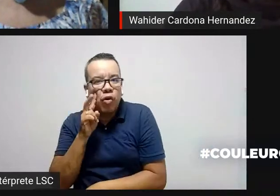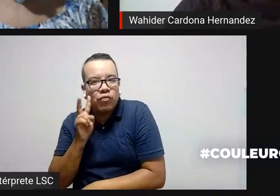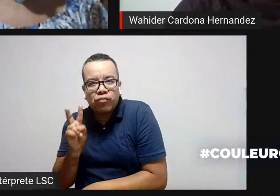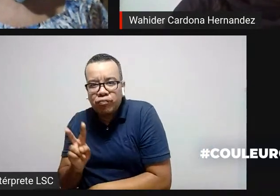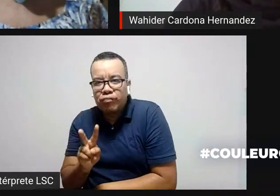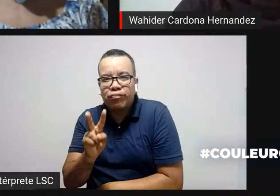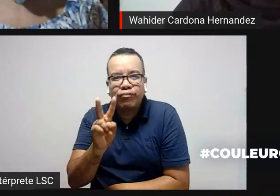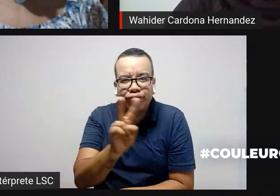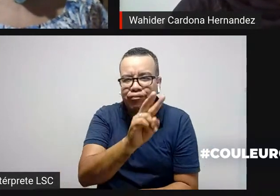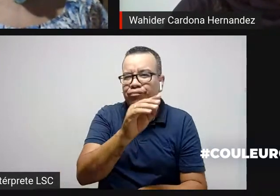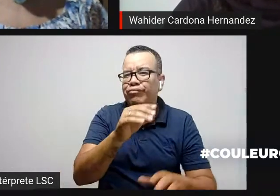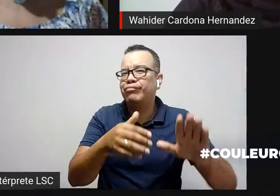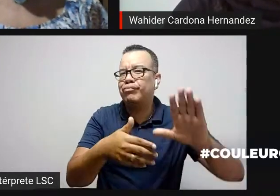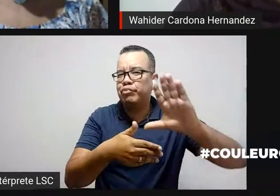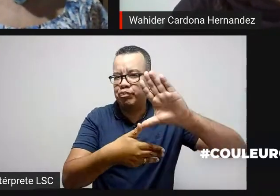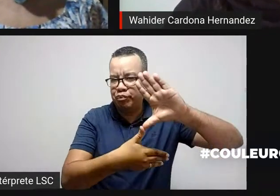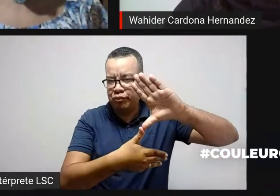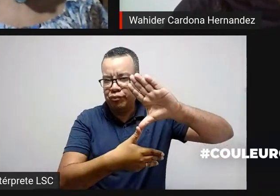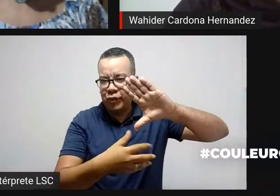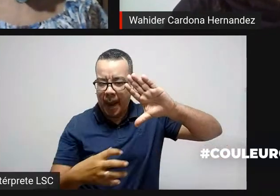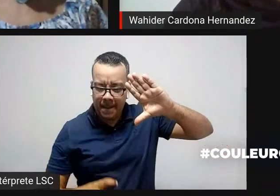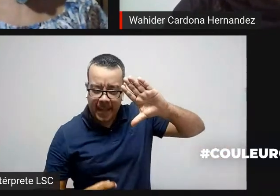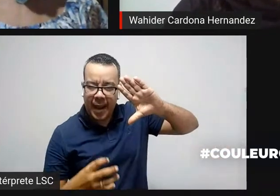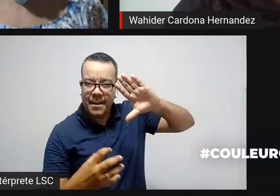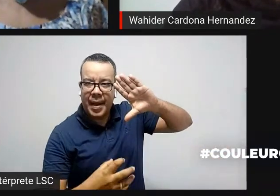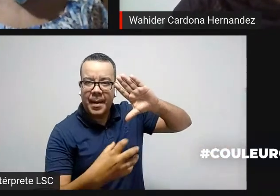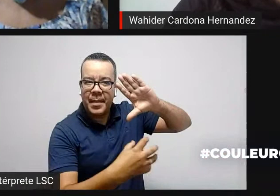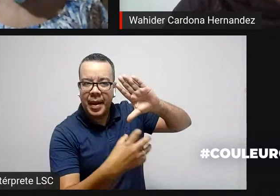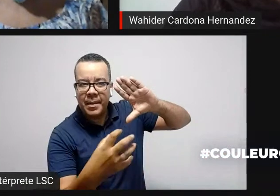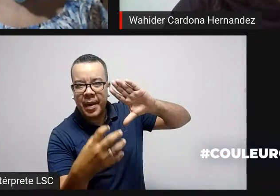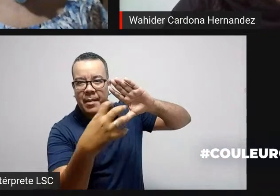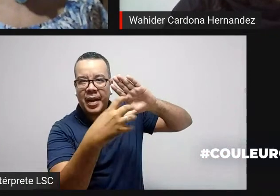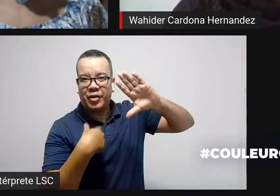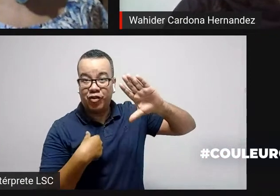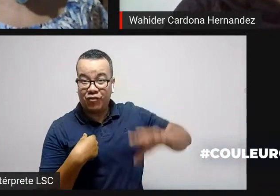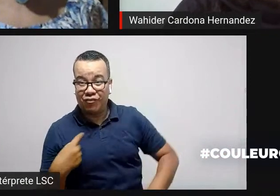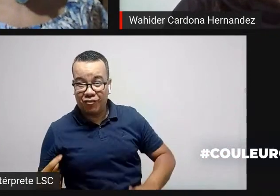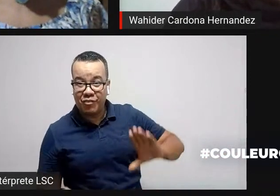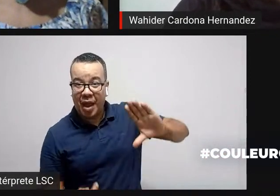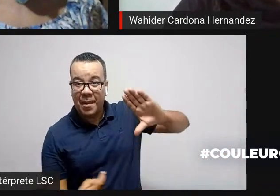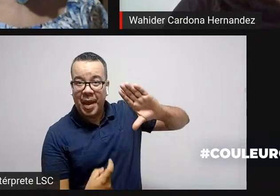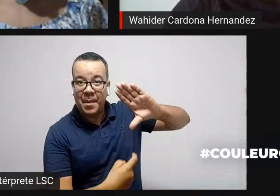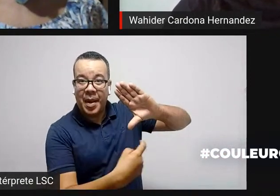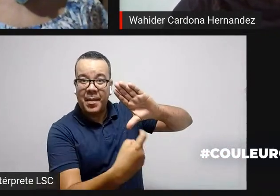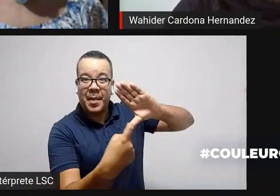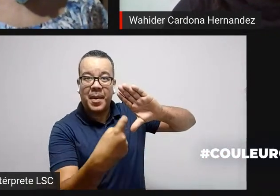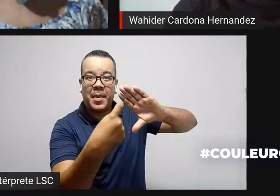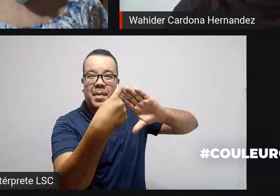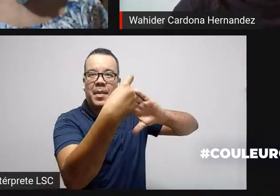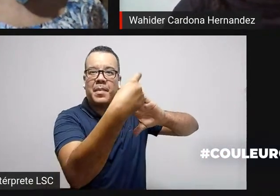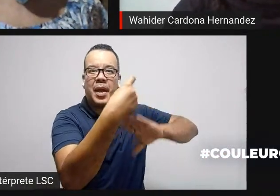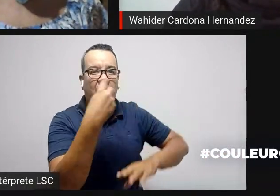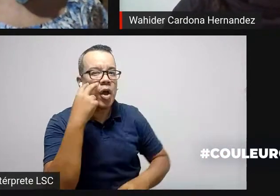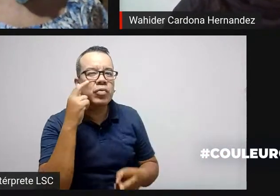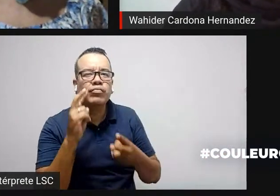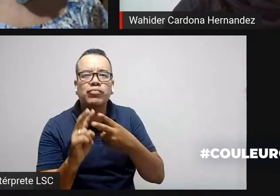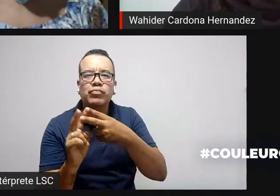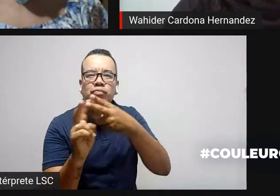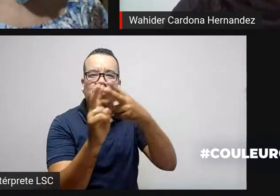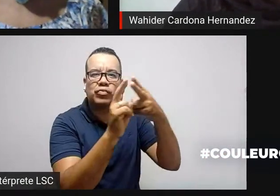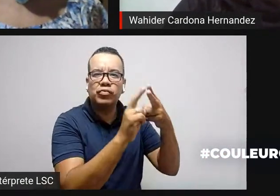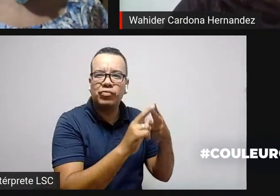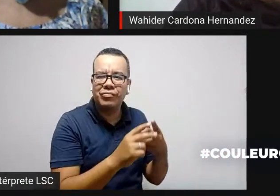color de esmeraldas, en sus barbas de mendigo por la carretera y de cabellos desteñidos por el sol en la